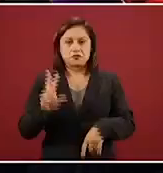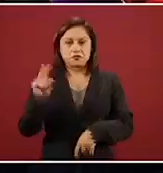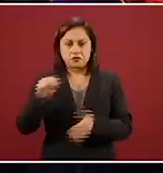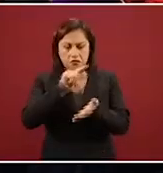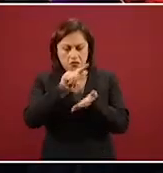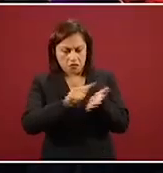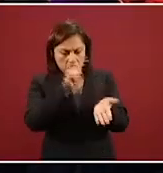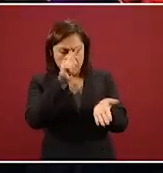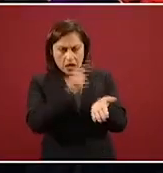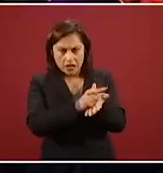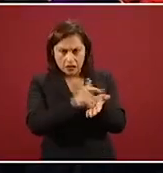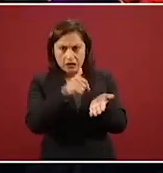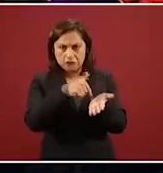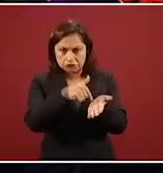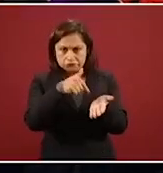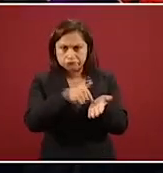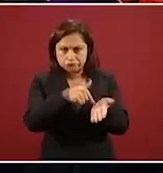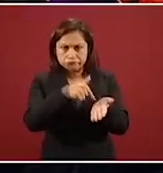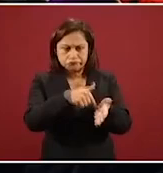moral también, o sea…